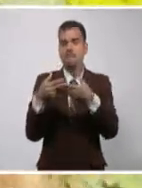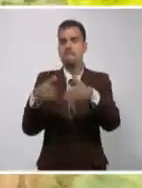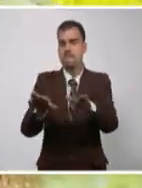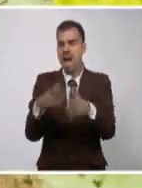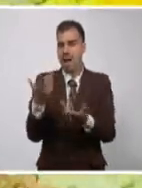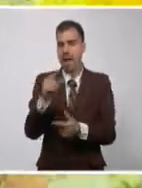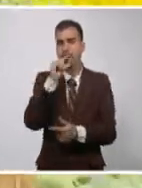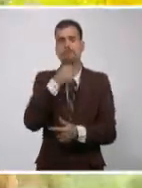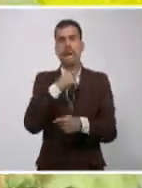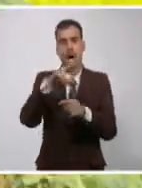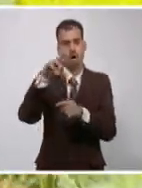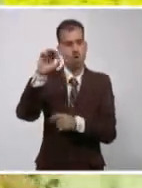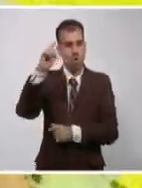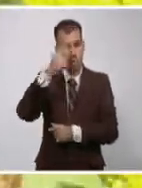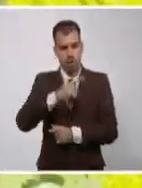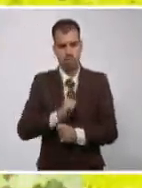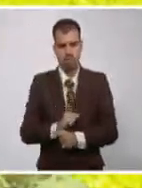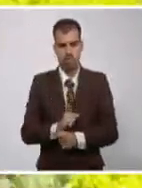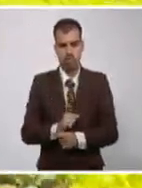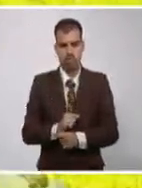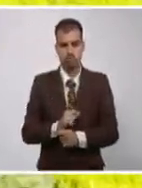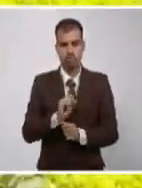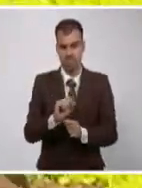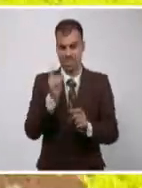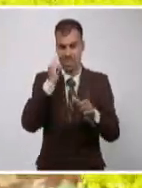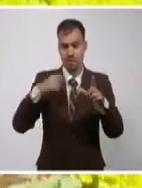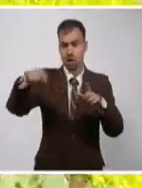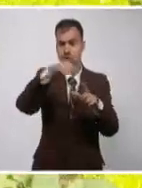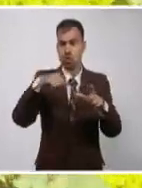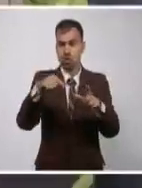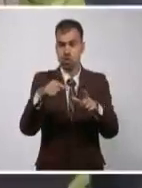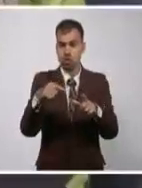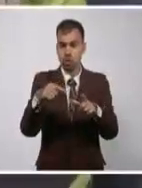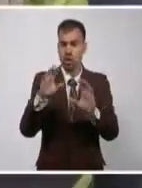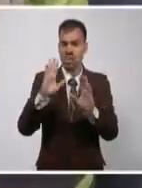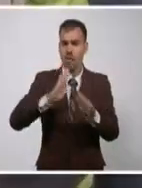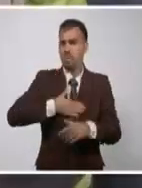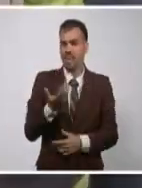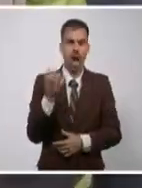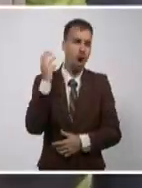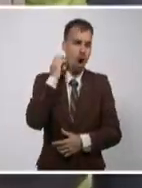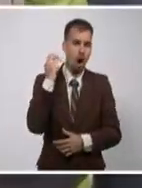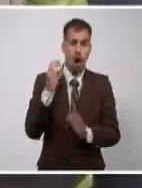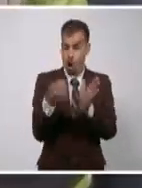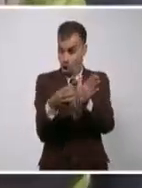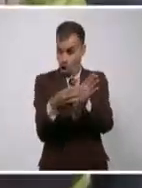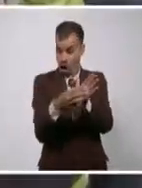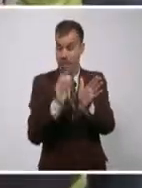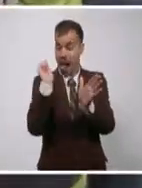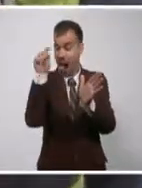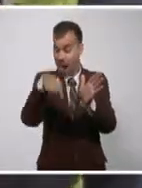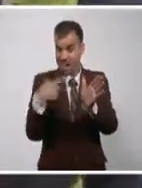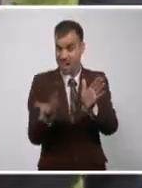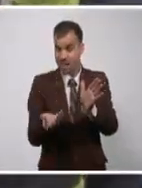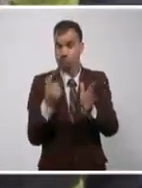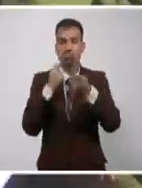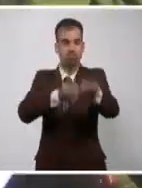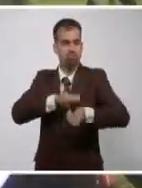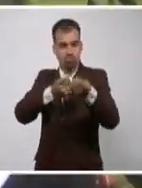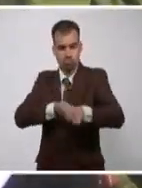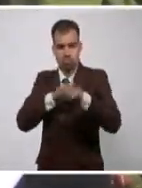organopónico Rotonda de Cojímar, perteneciente a la cooperativa Romérico Cordero, se constató la revitalización de un área de la agricultura